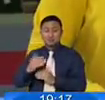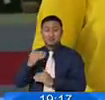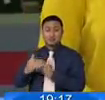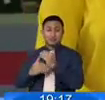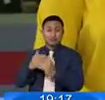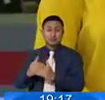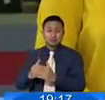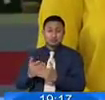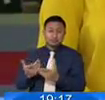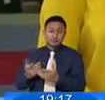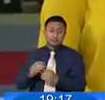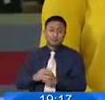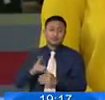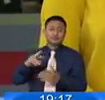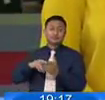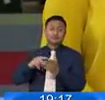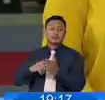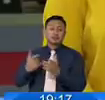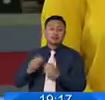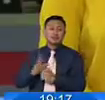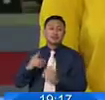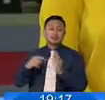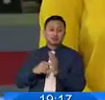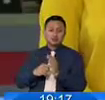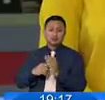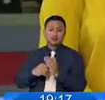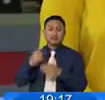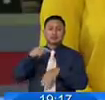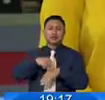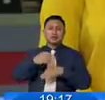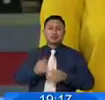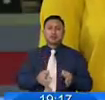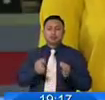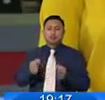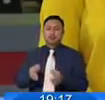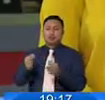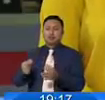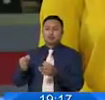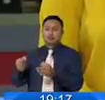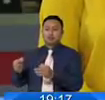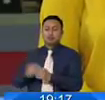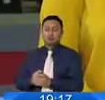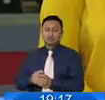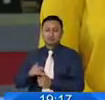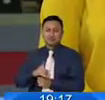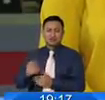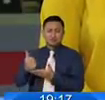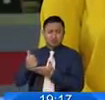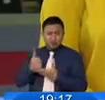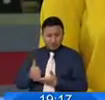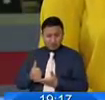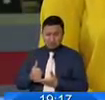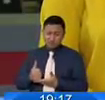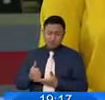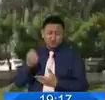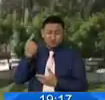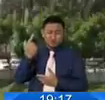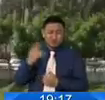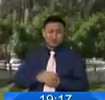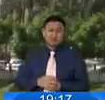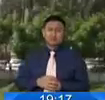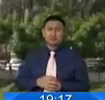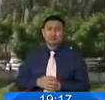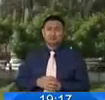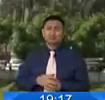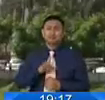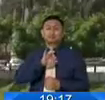procedimientos solamente dilatan la eliminación de dicha tasa, que para ellos es recaudatoria y no tiene fines claros.